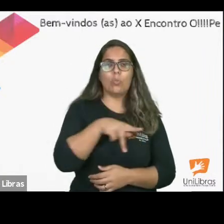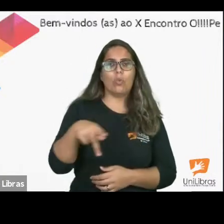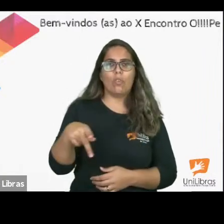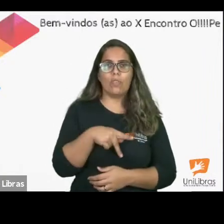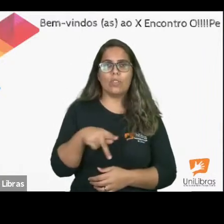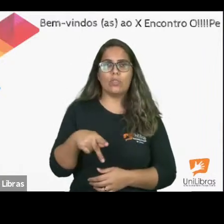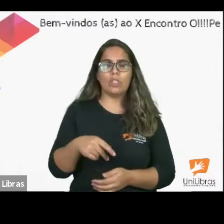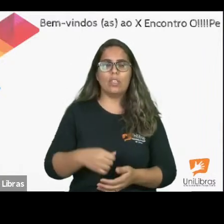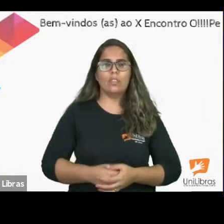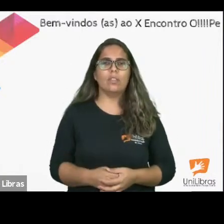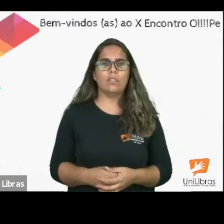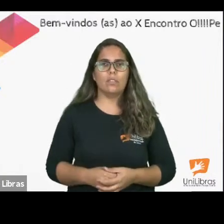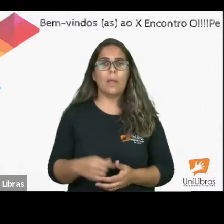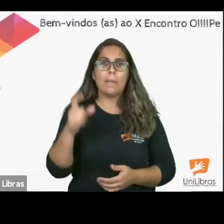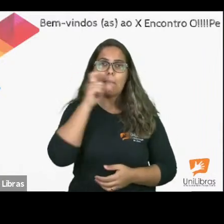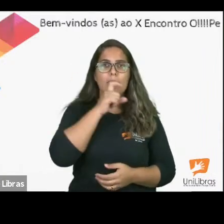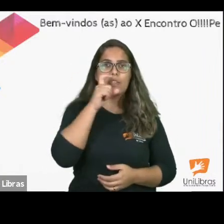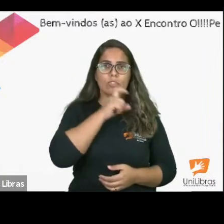miente.